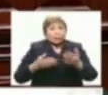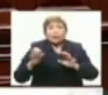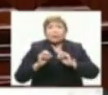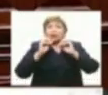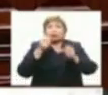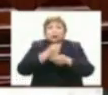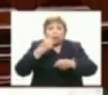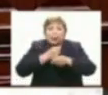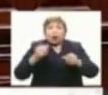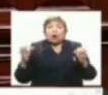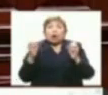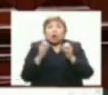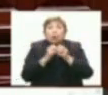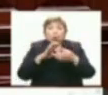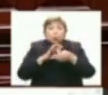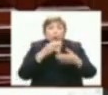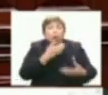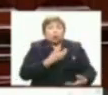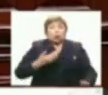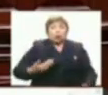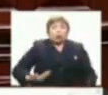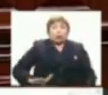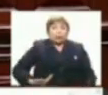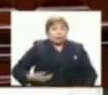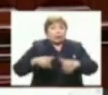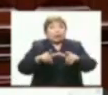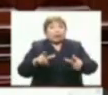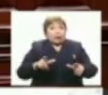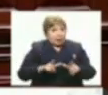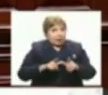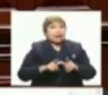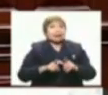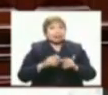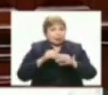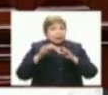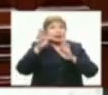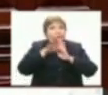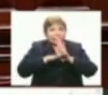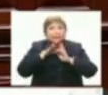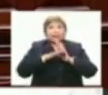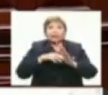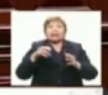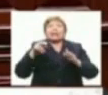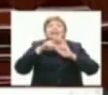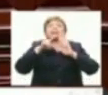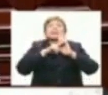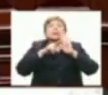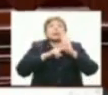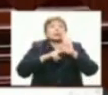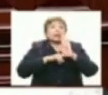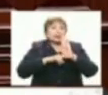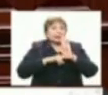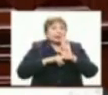través de un trabajo conjunto con los gobiernos locales. Para ello, se simplificará la normativa